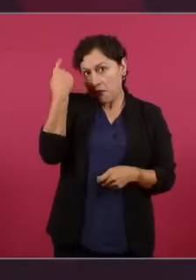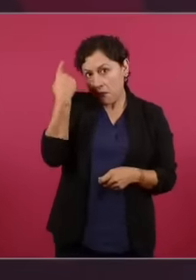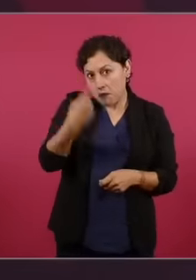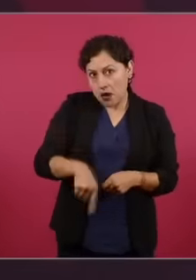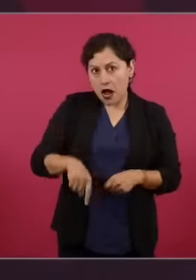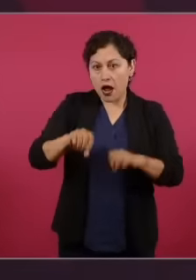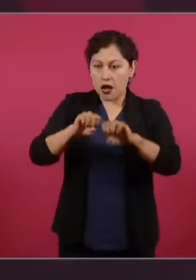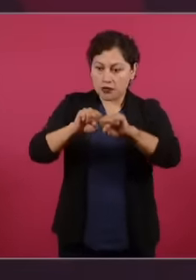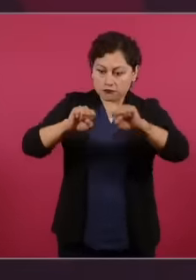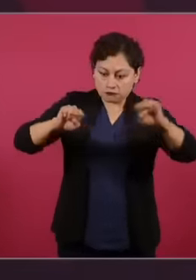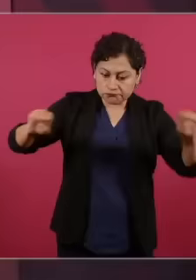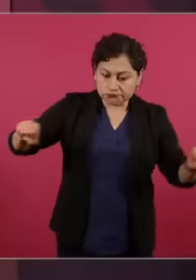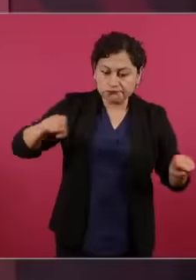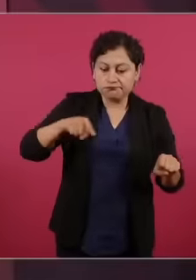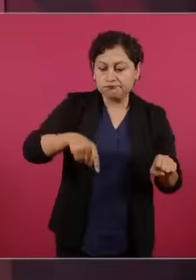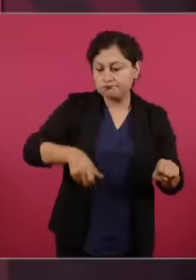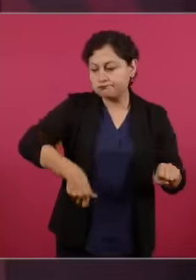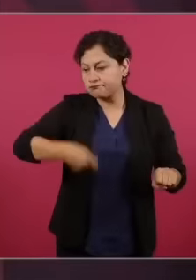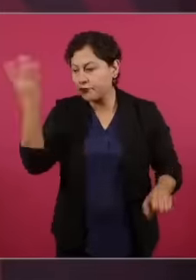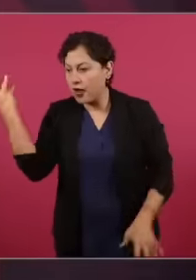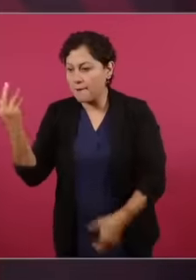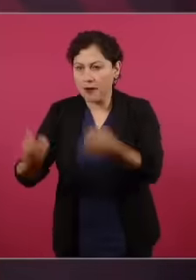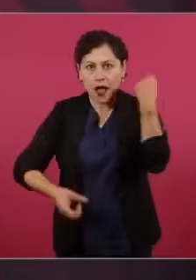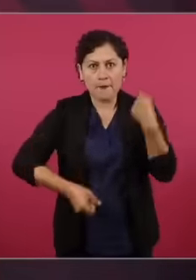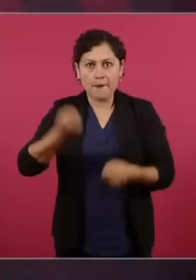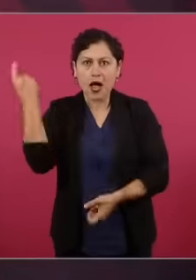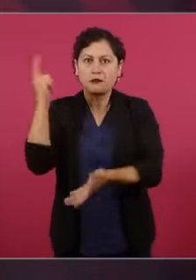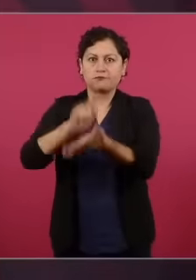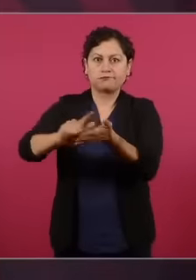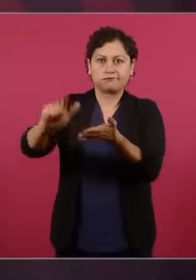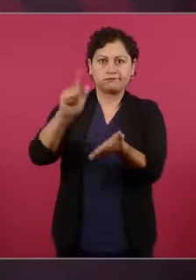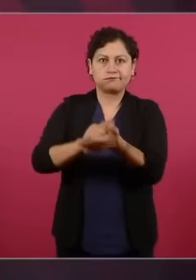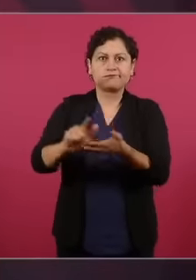purifique el Poder Judicial.